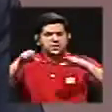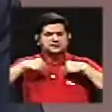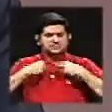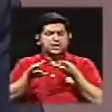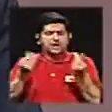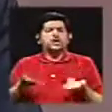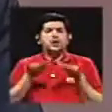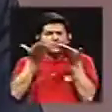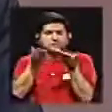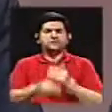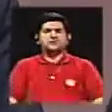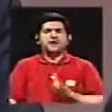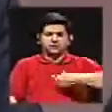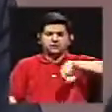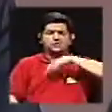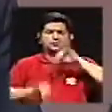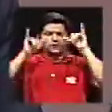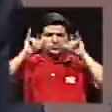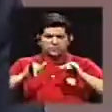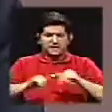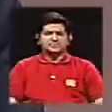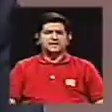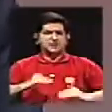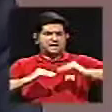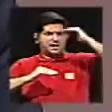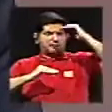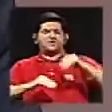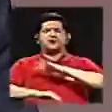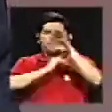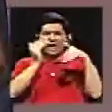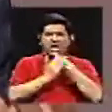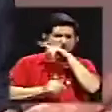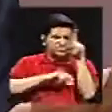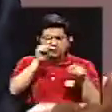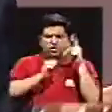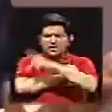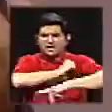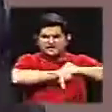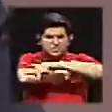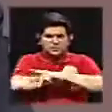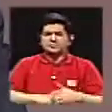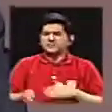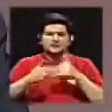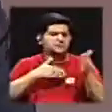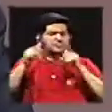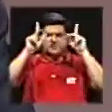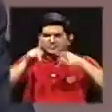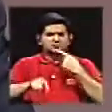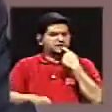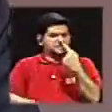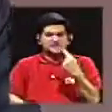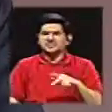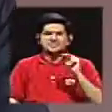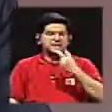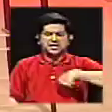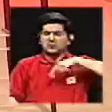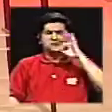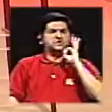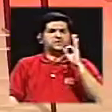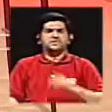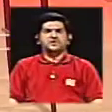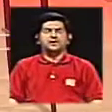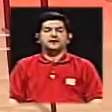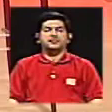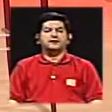resultados. Por eso es que nos mantenemos encima en todas las encuestas de este país, a pesar de los que dicen que no estamos bien. Don Jorge, en concreto,